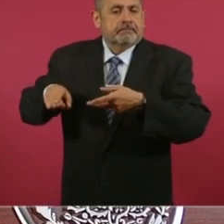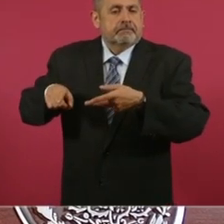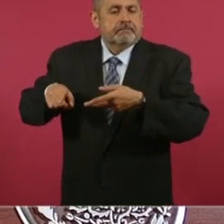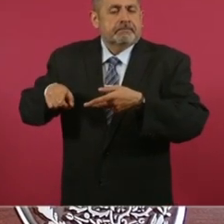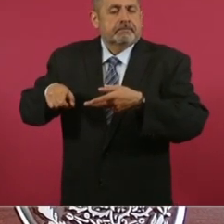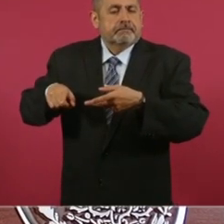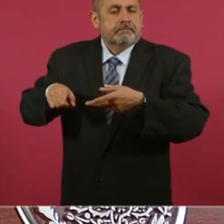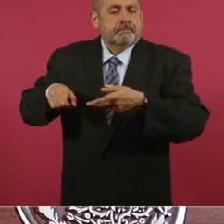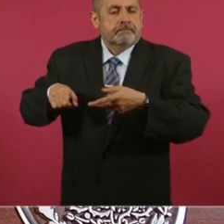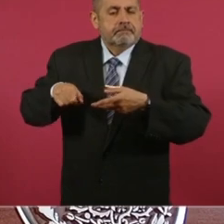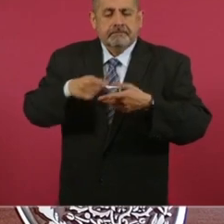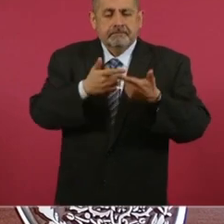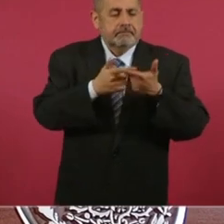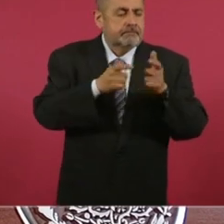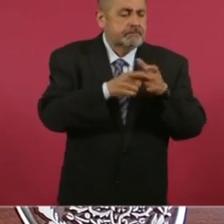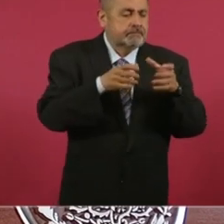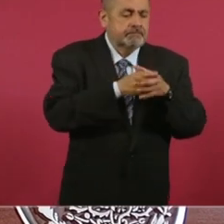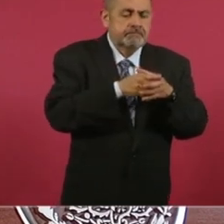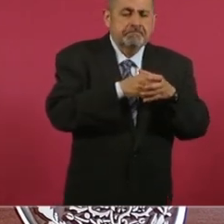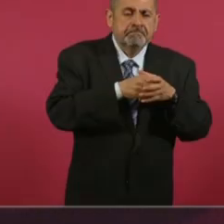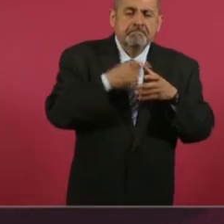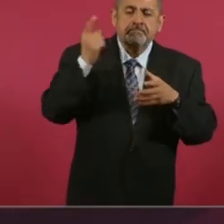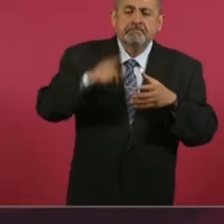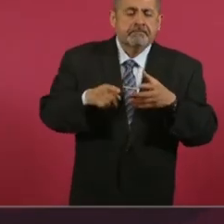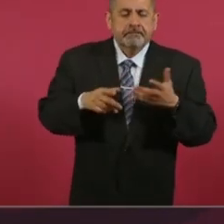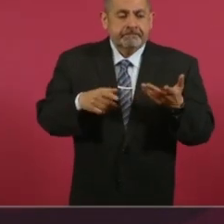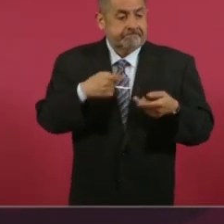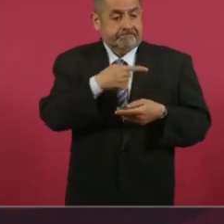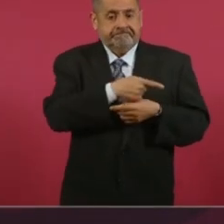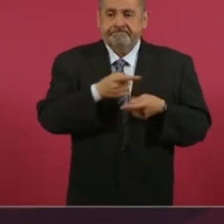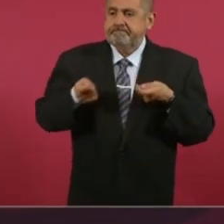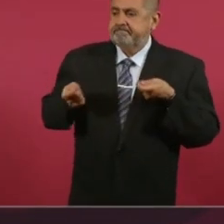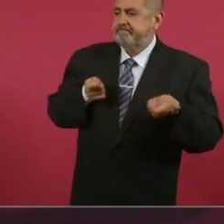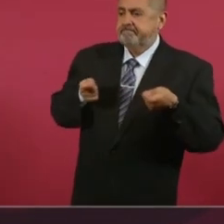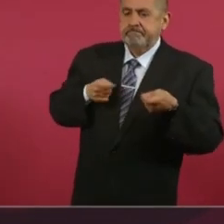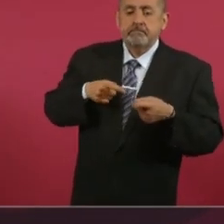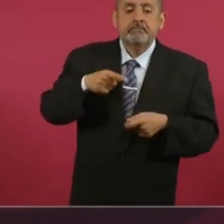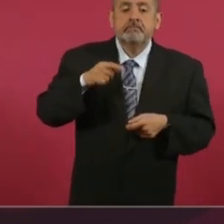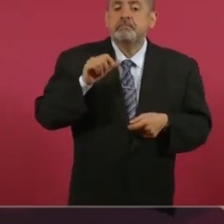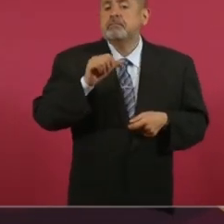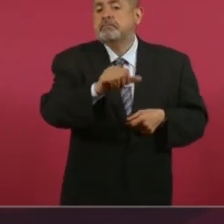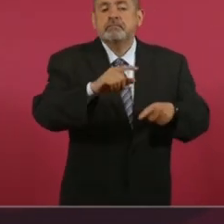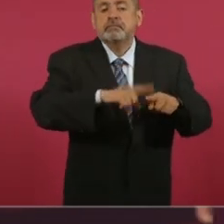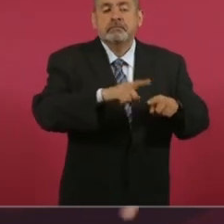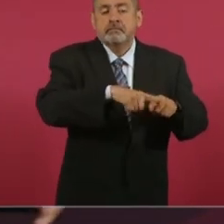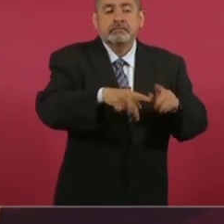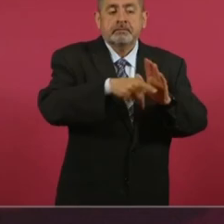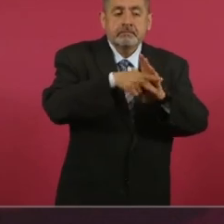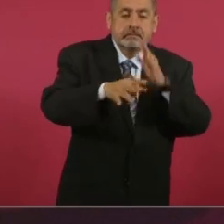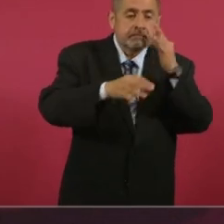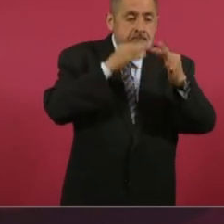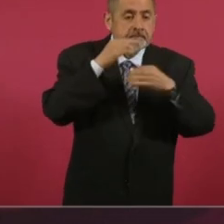de la oligarquía tienen el control de los medios de información.